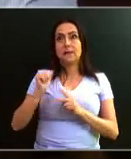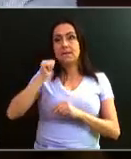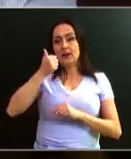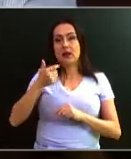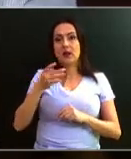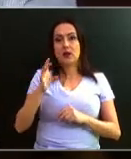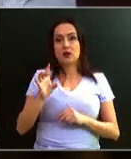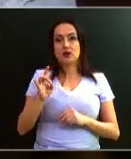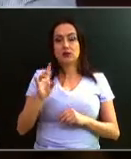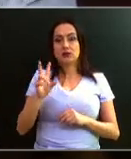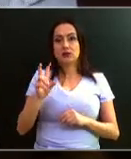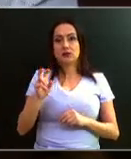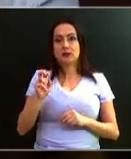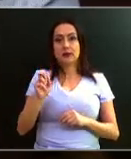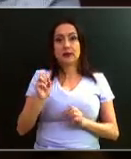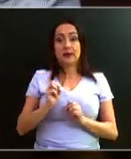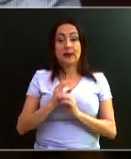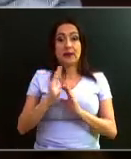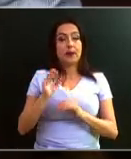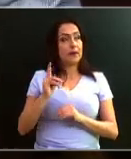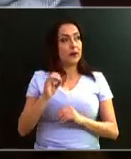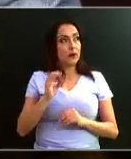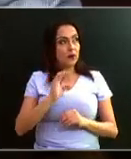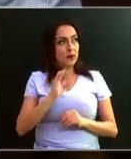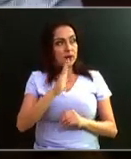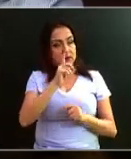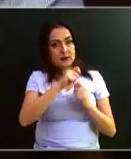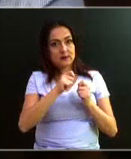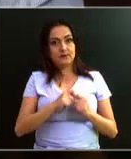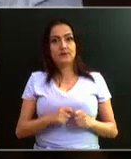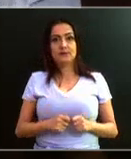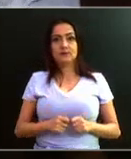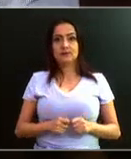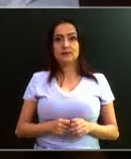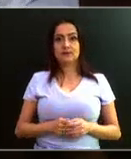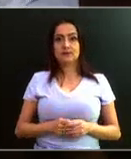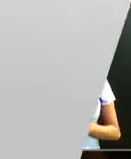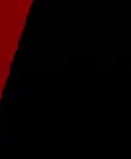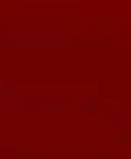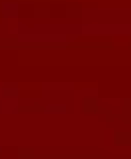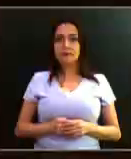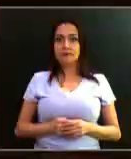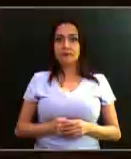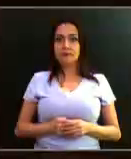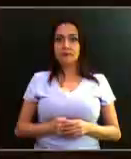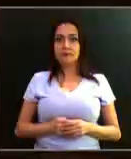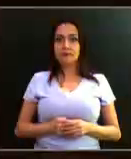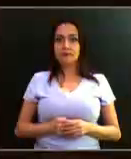las 8:30 de la mañana. Alberto Cuadra nos trae los detalles. Alberto.